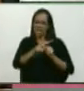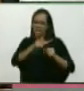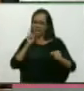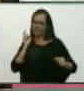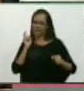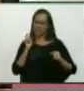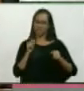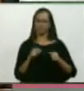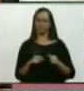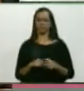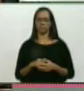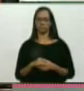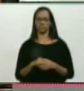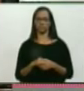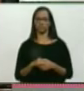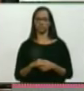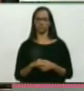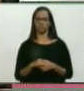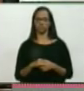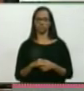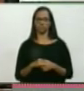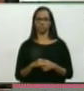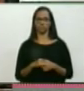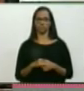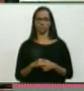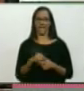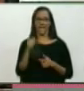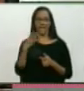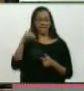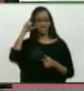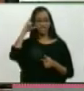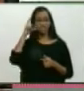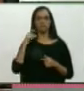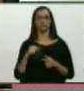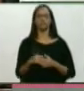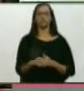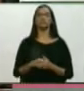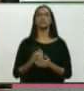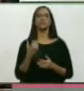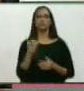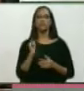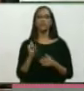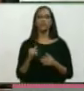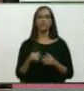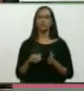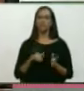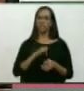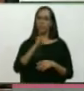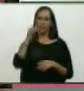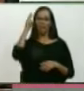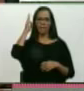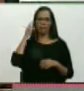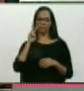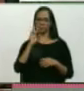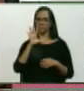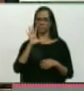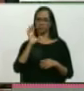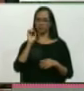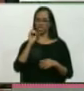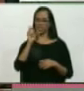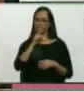alejan de la ciudadanía. Hace días Hubo un vuelo de Perú aquí de 250